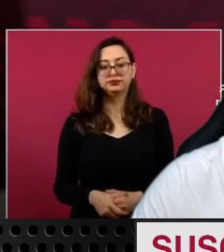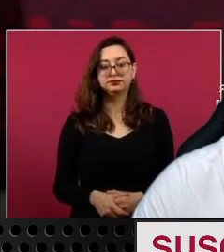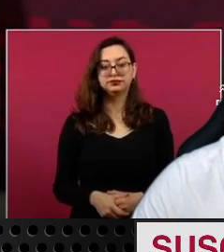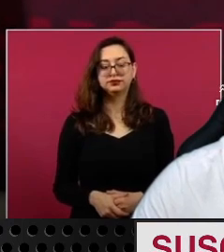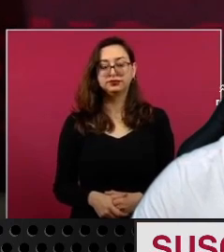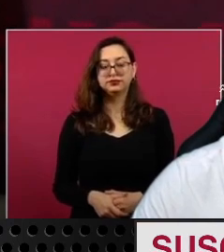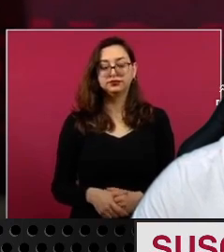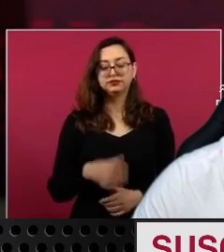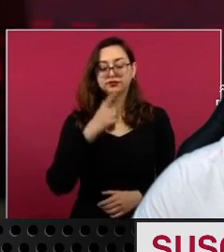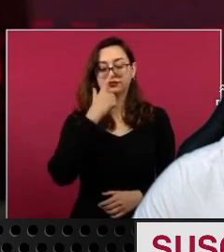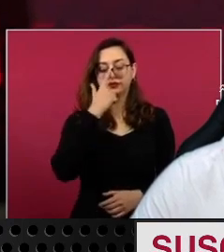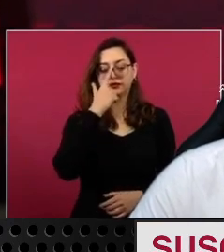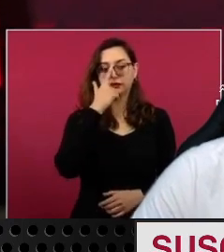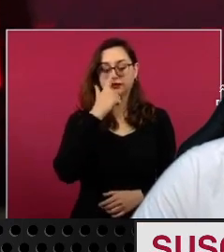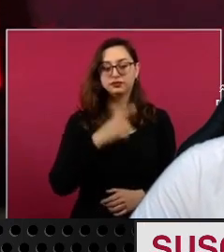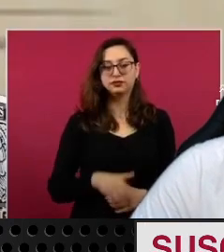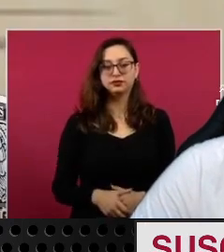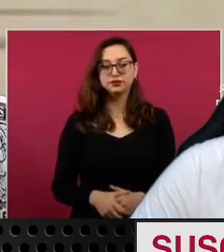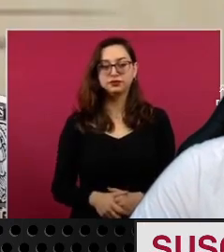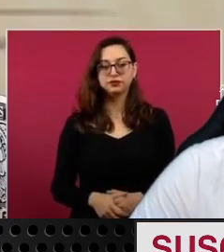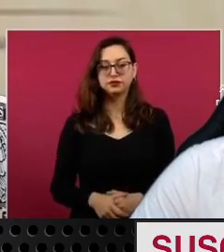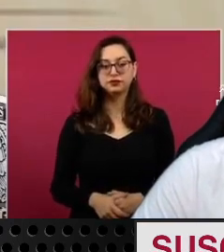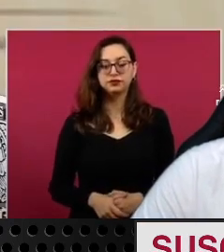le gustaba mucho utilizar